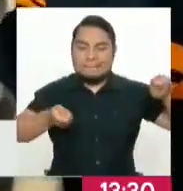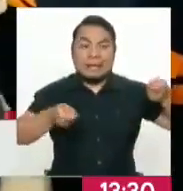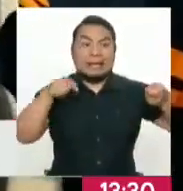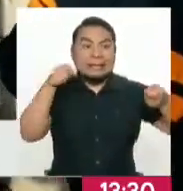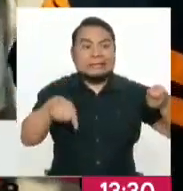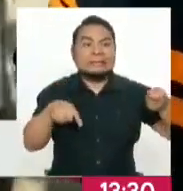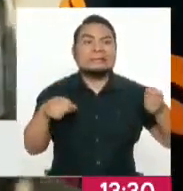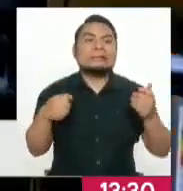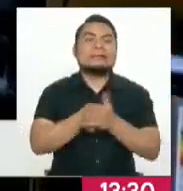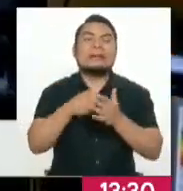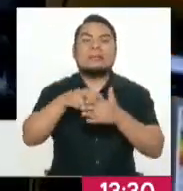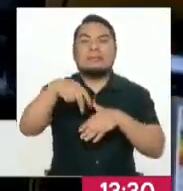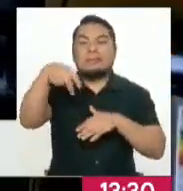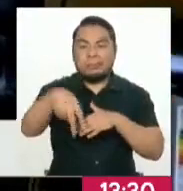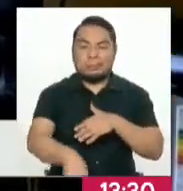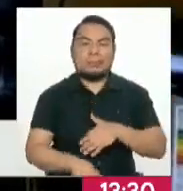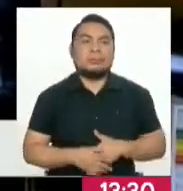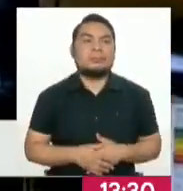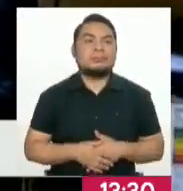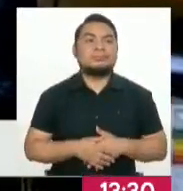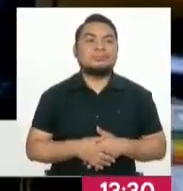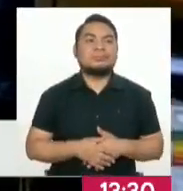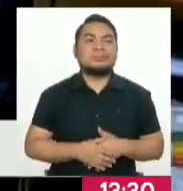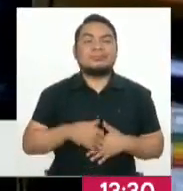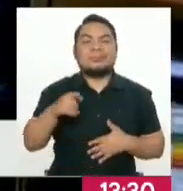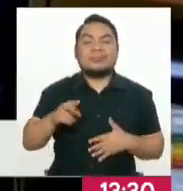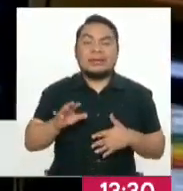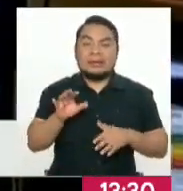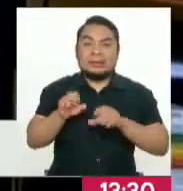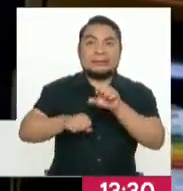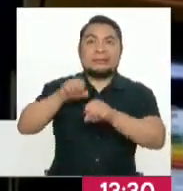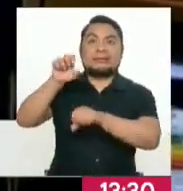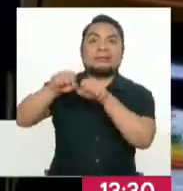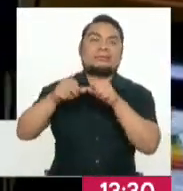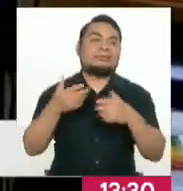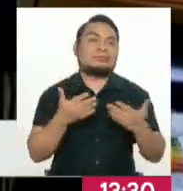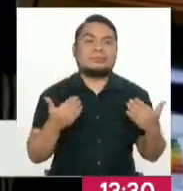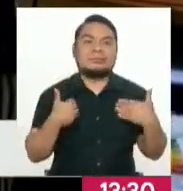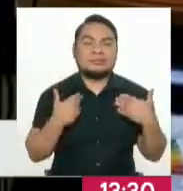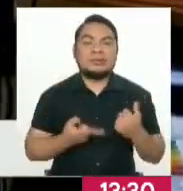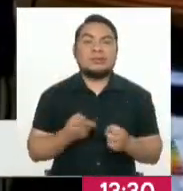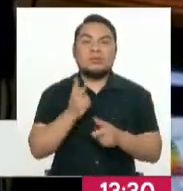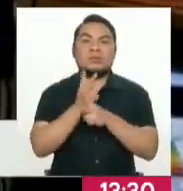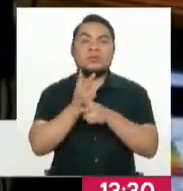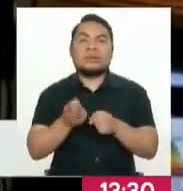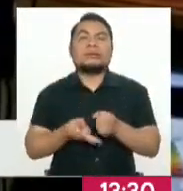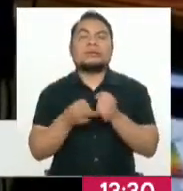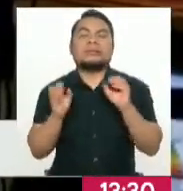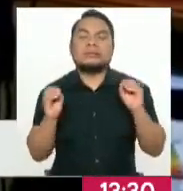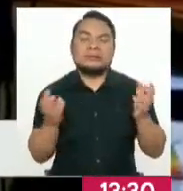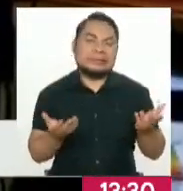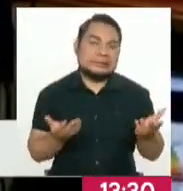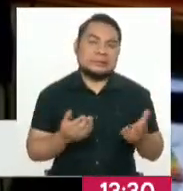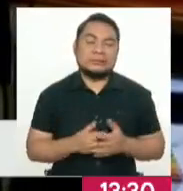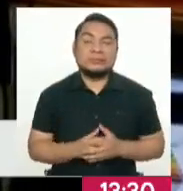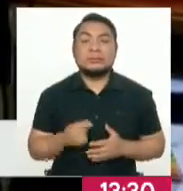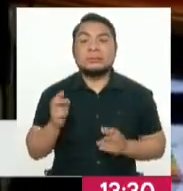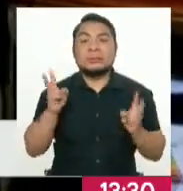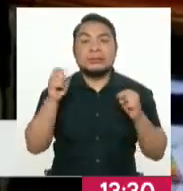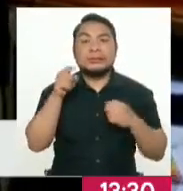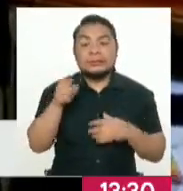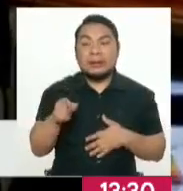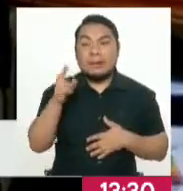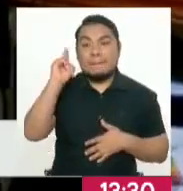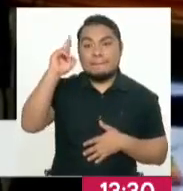ocurrió el incidente. Y esta escalera no cuenta con unas barandas de seguridad. Y el tema es que